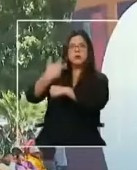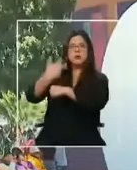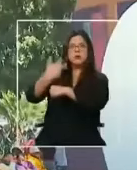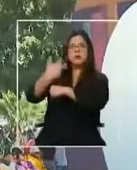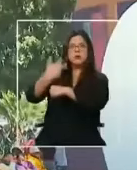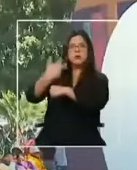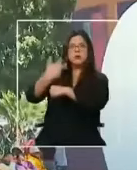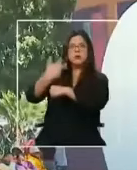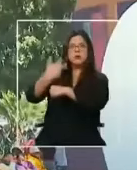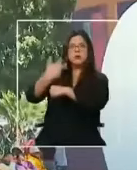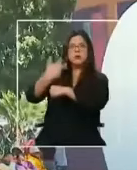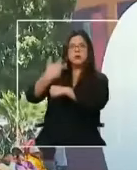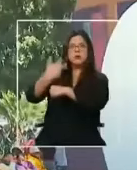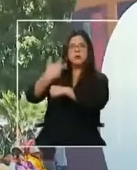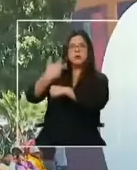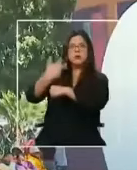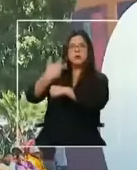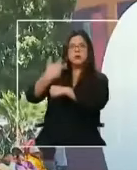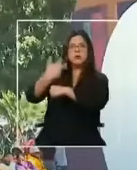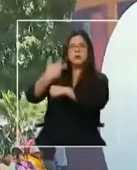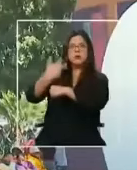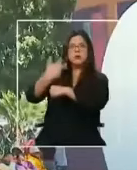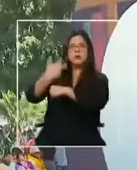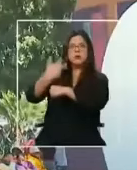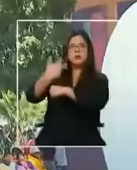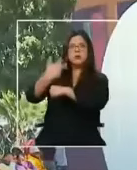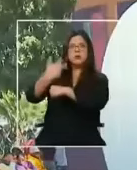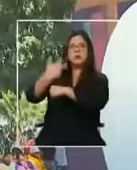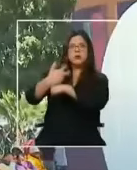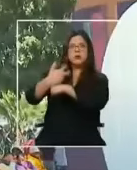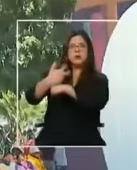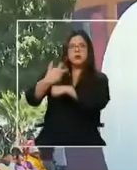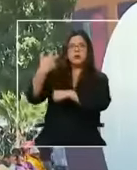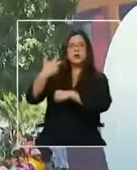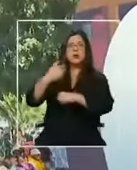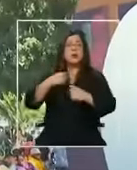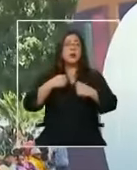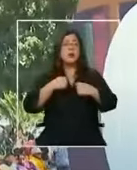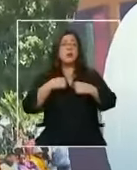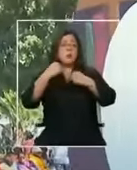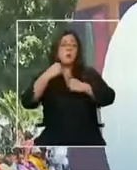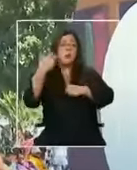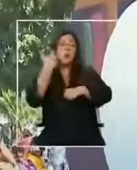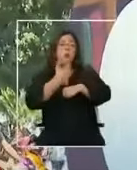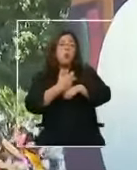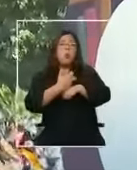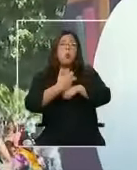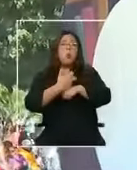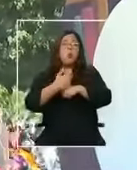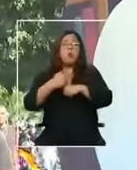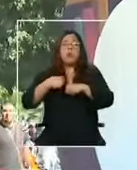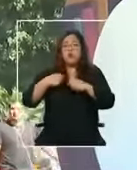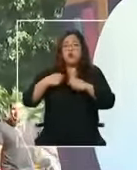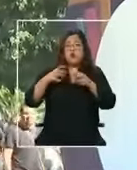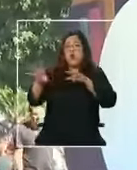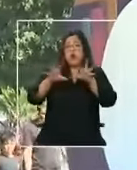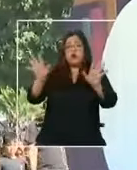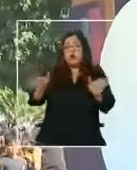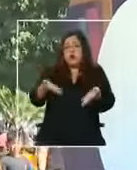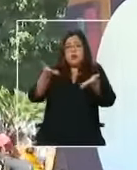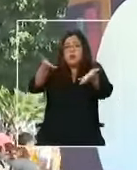delito y ahora Esto no es así no sé si les pasa a ustedes sigamos escuchando yo voy a entregar todo que